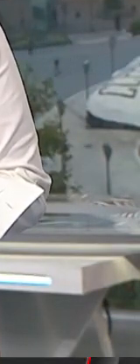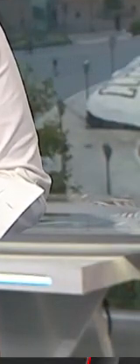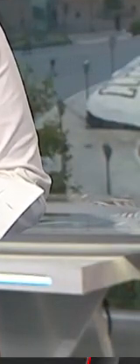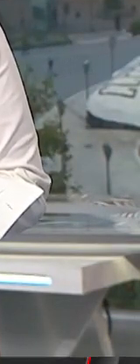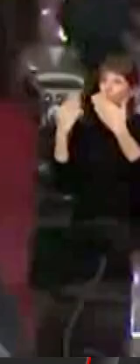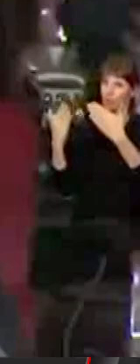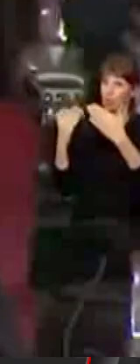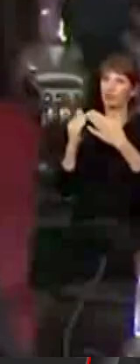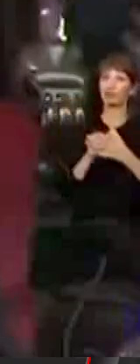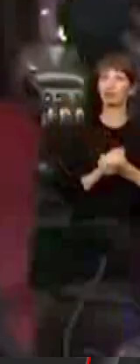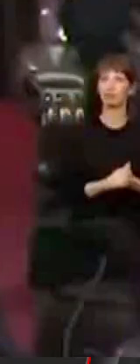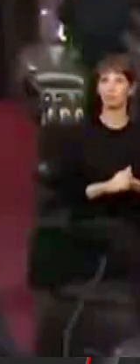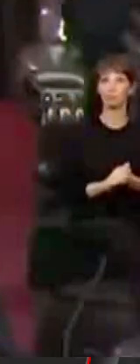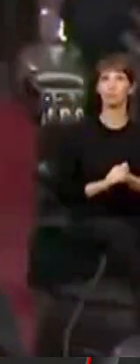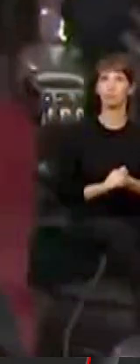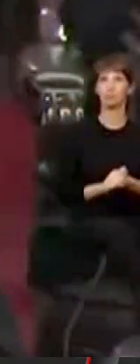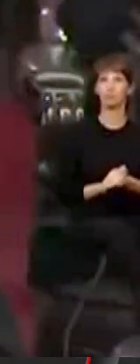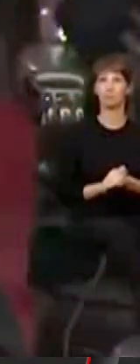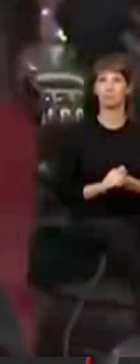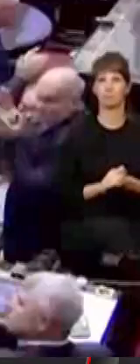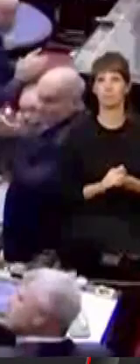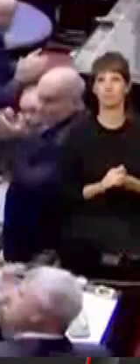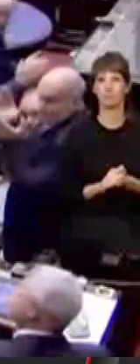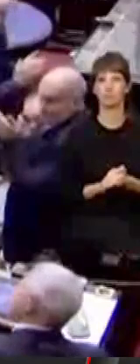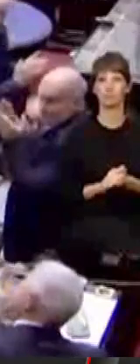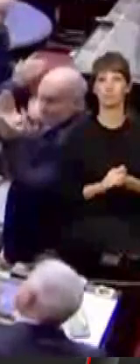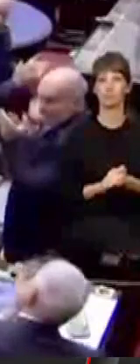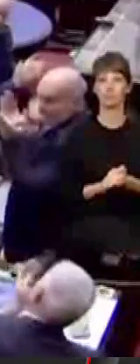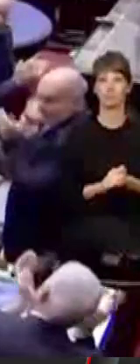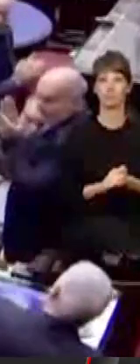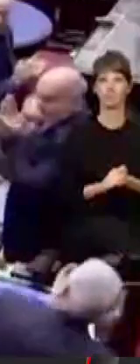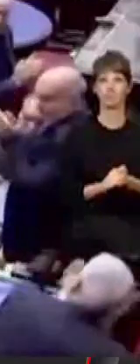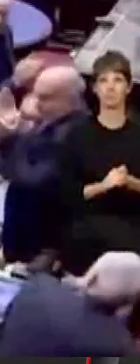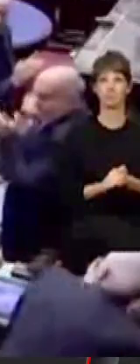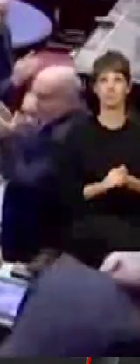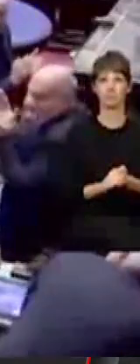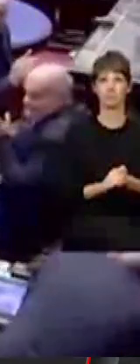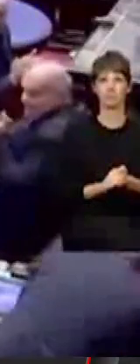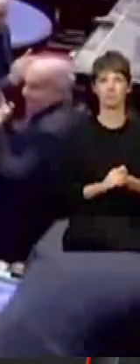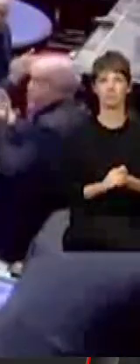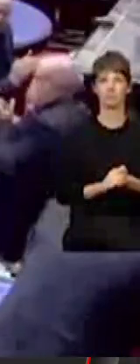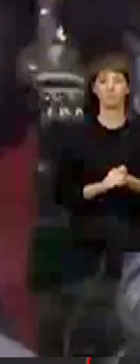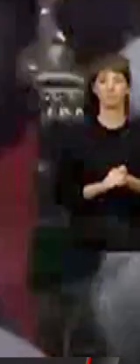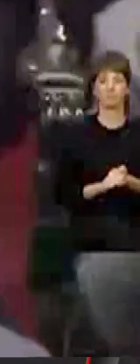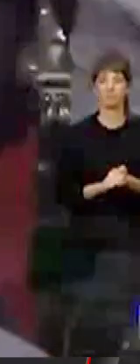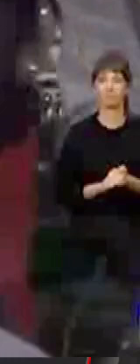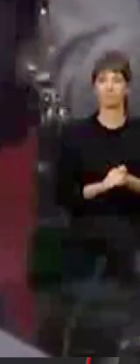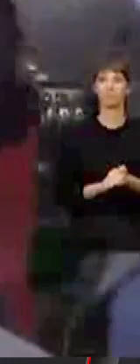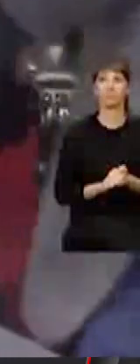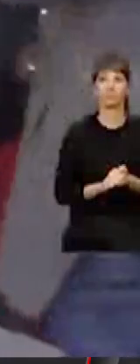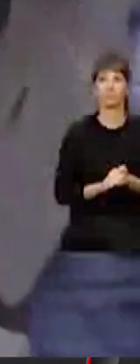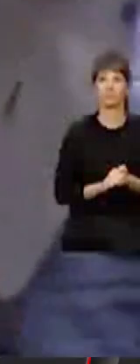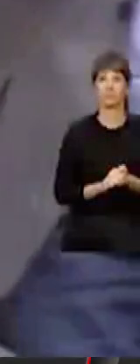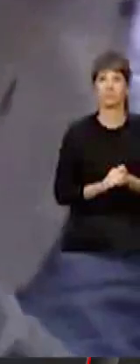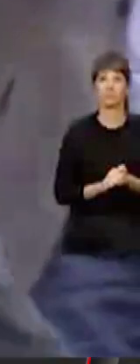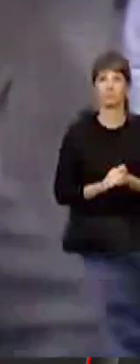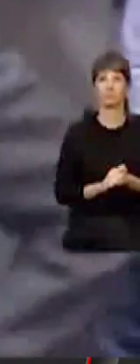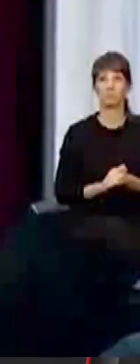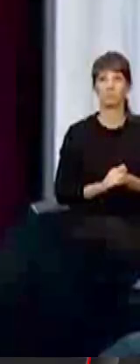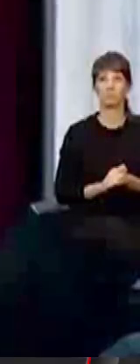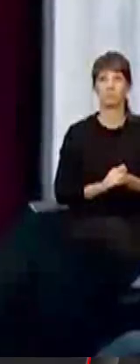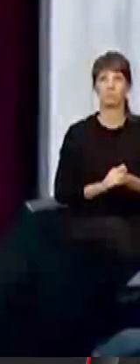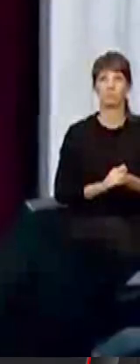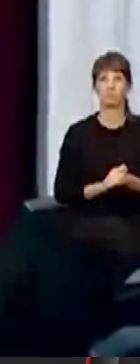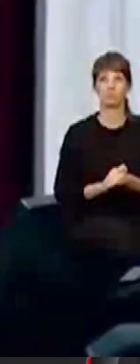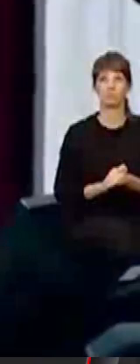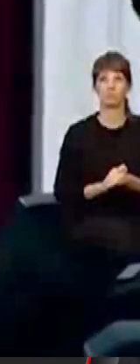El 14 de marzo recibí el diagnóstico de que era cáncer y ahí empecé un camino de estudios